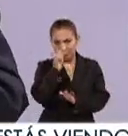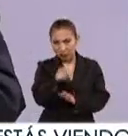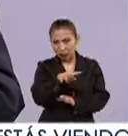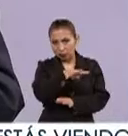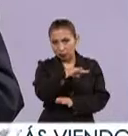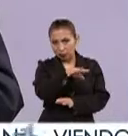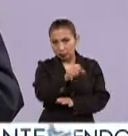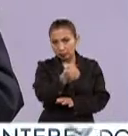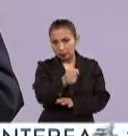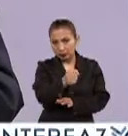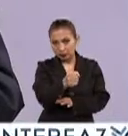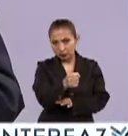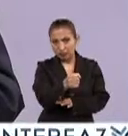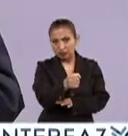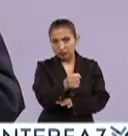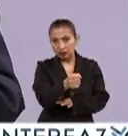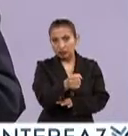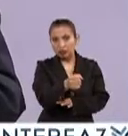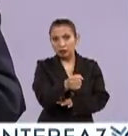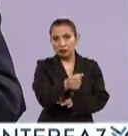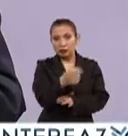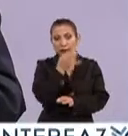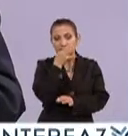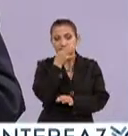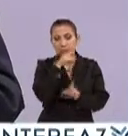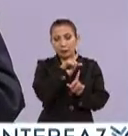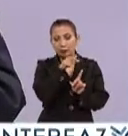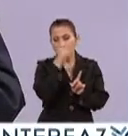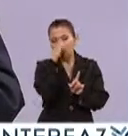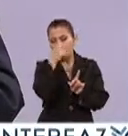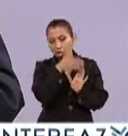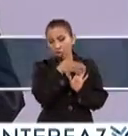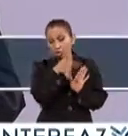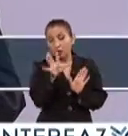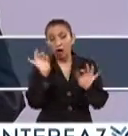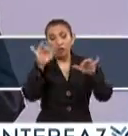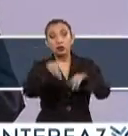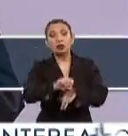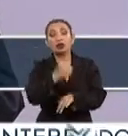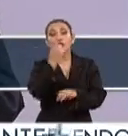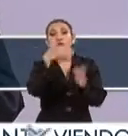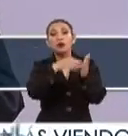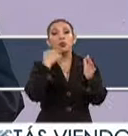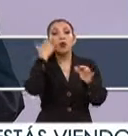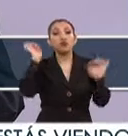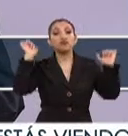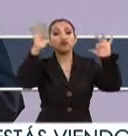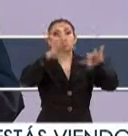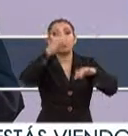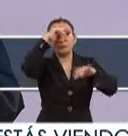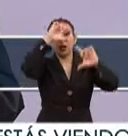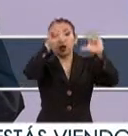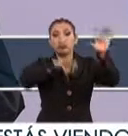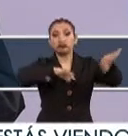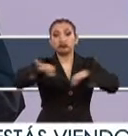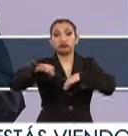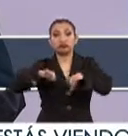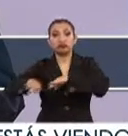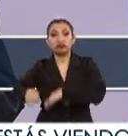mismo 19 de septiembre, minutos después o una hora después, ya teníamos 31,000 voluntarios en toda la República